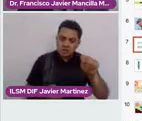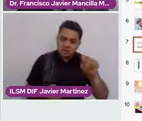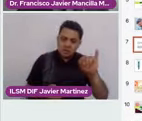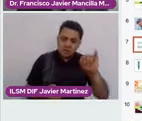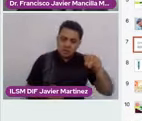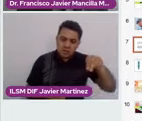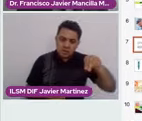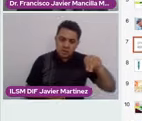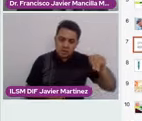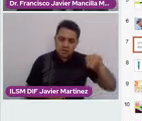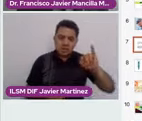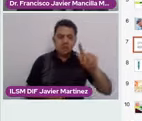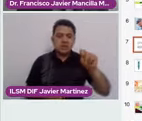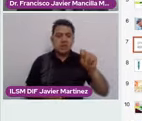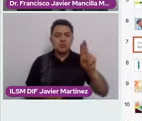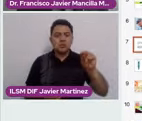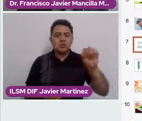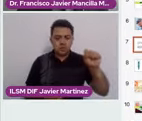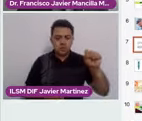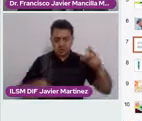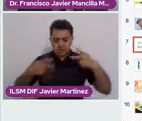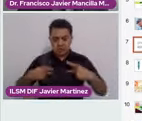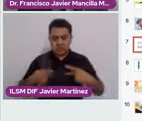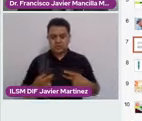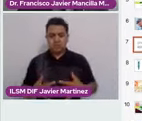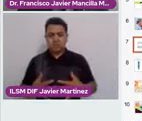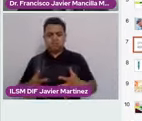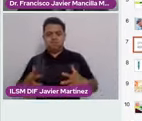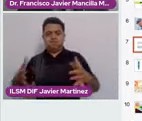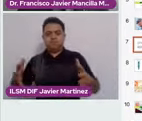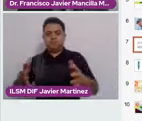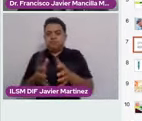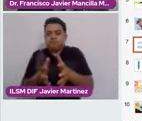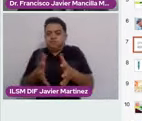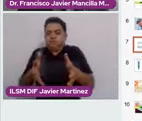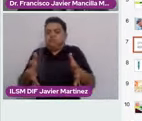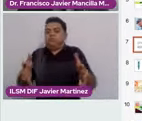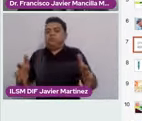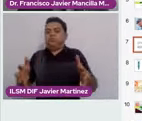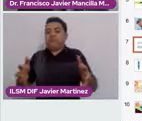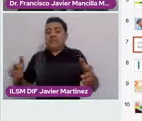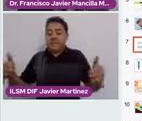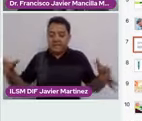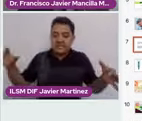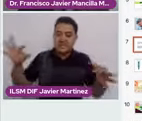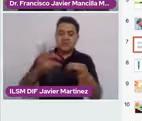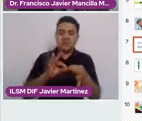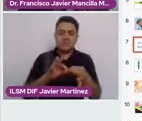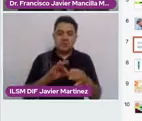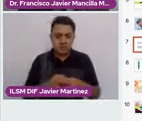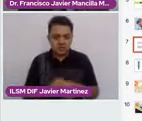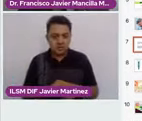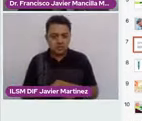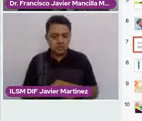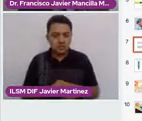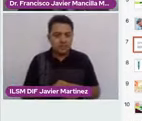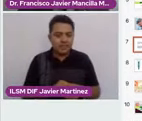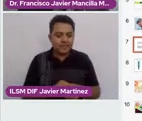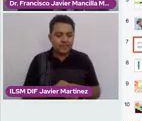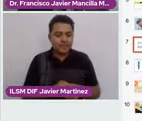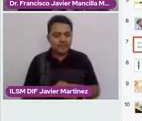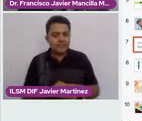¿Esto por qué? Porque, bueno, también la obesidad lleva a algo que se llama pseudotumor cerebral o hipertensión